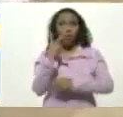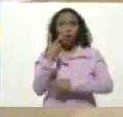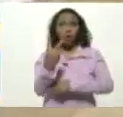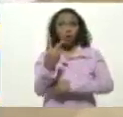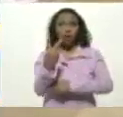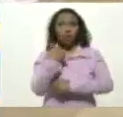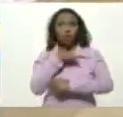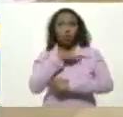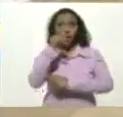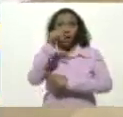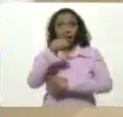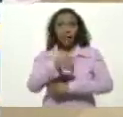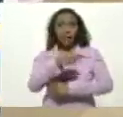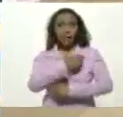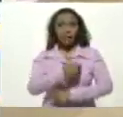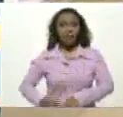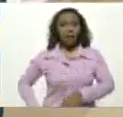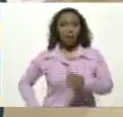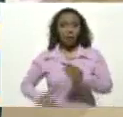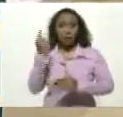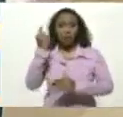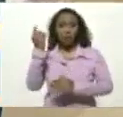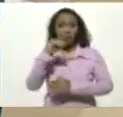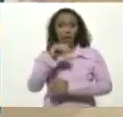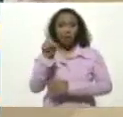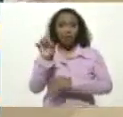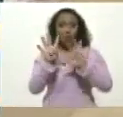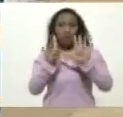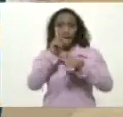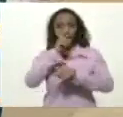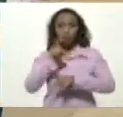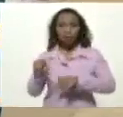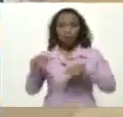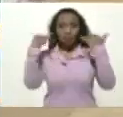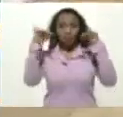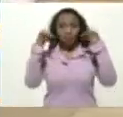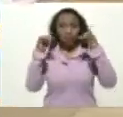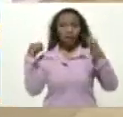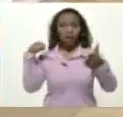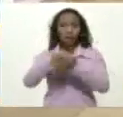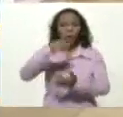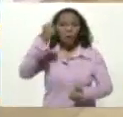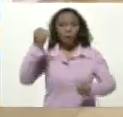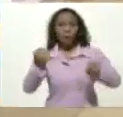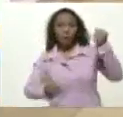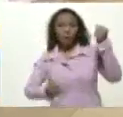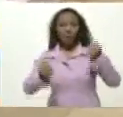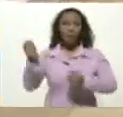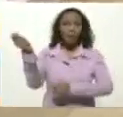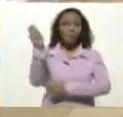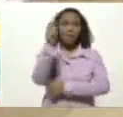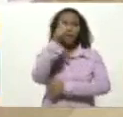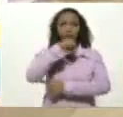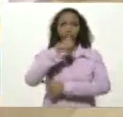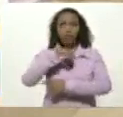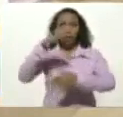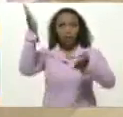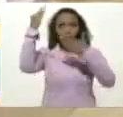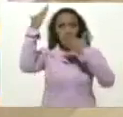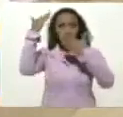presidente, una vez más, a estos 9 años de aniversario del golpe de timón, en el mes de la resistencia